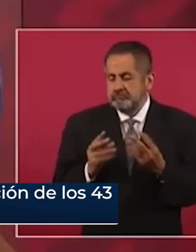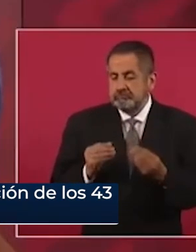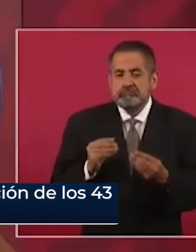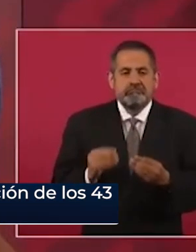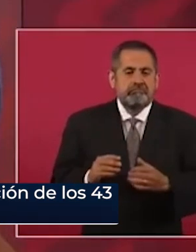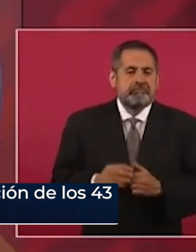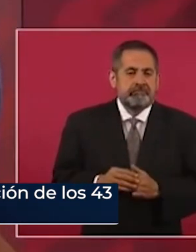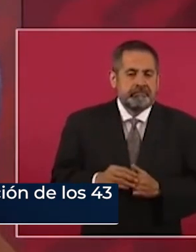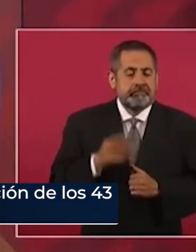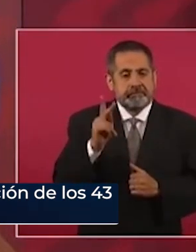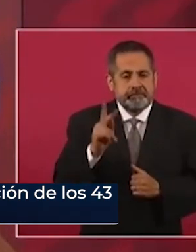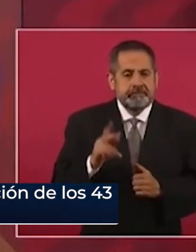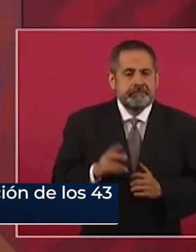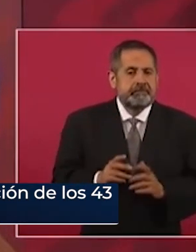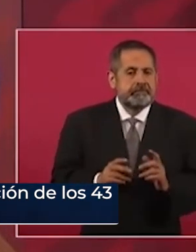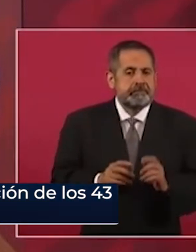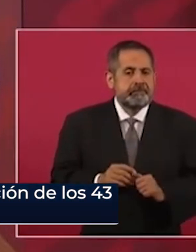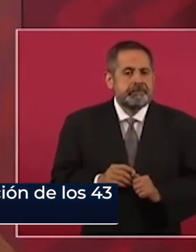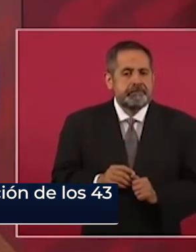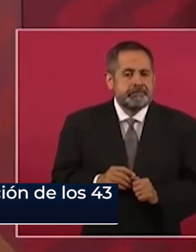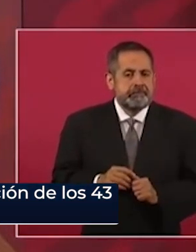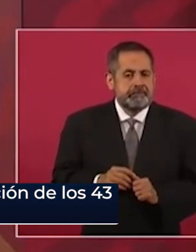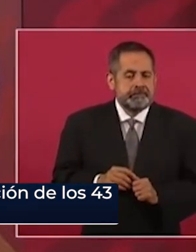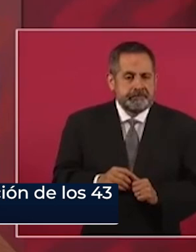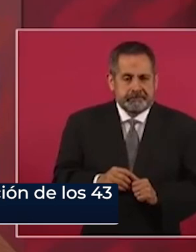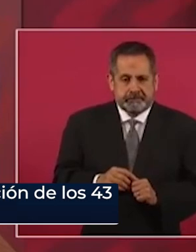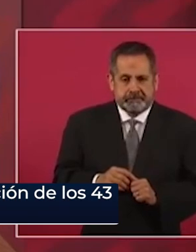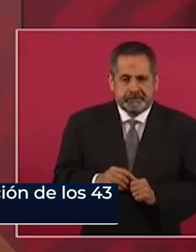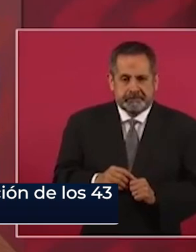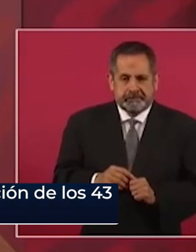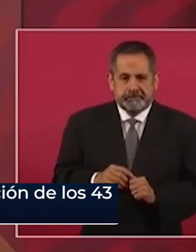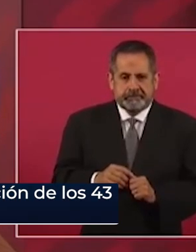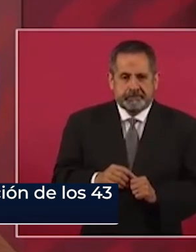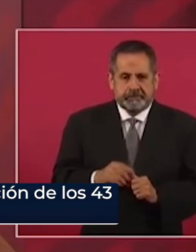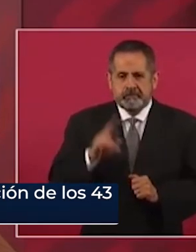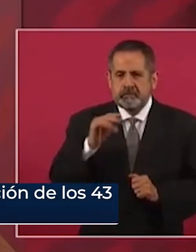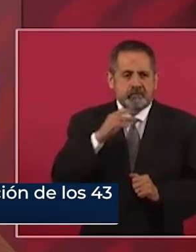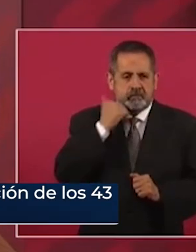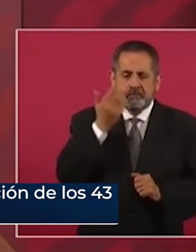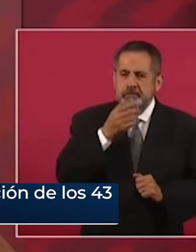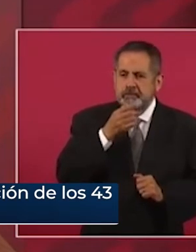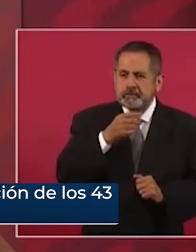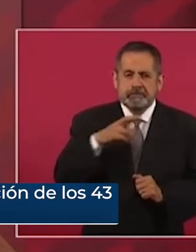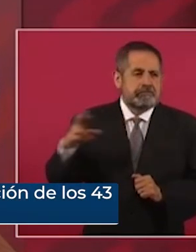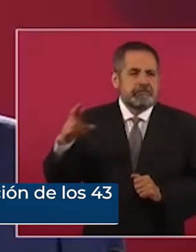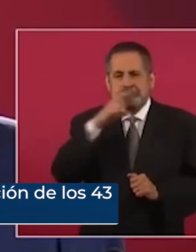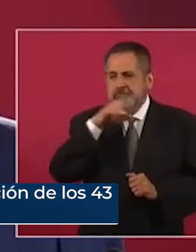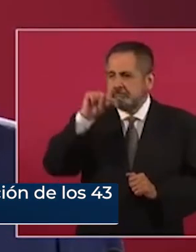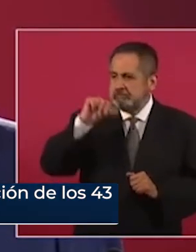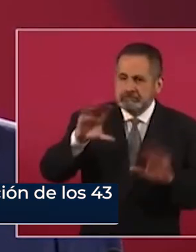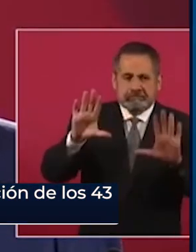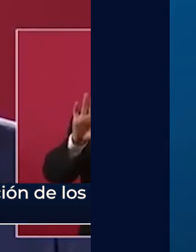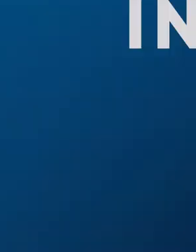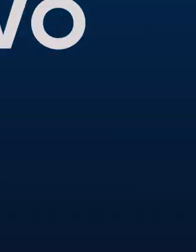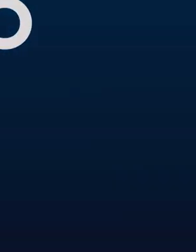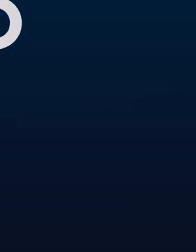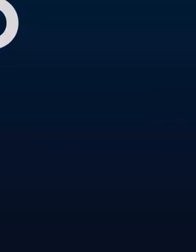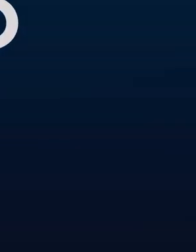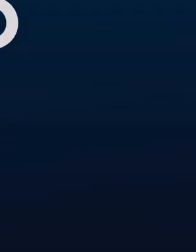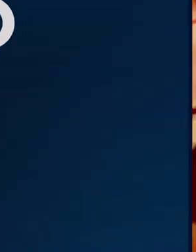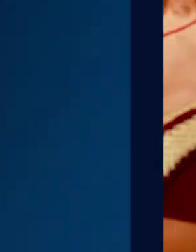elementos, pero no se apresurará a dar conclusiones, pues se tienen algunas pruebas que deben certificarse conforme a ciertos